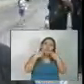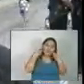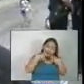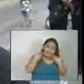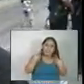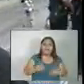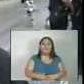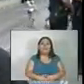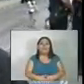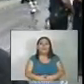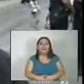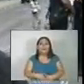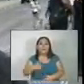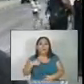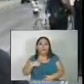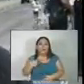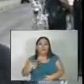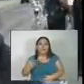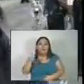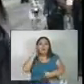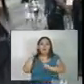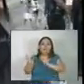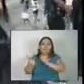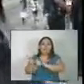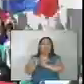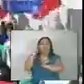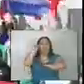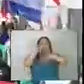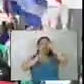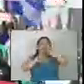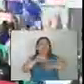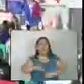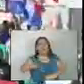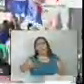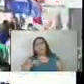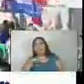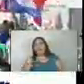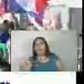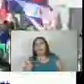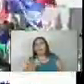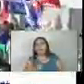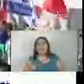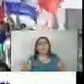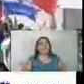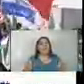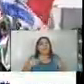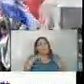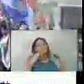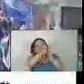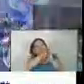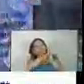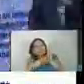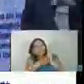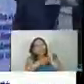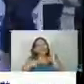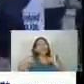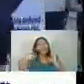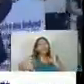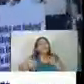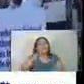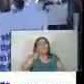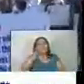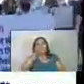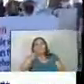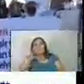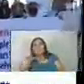porque los voy a pasar una Navidad con ellos. Otros por su parte han preparado su lista de deseos para el próximo año